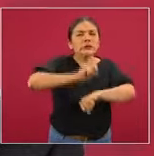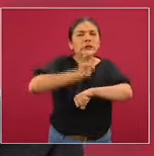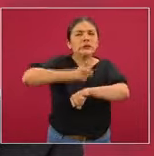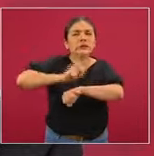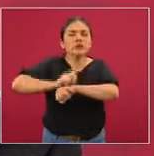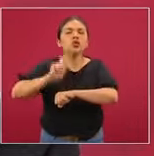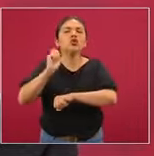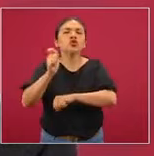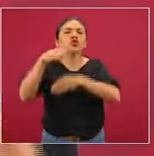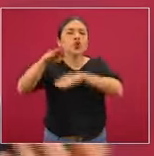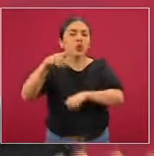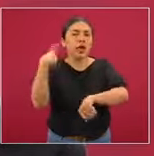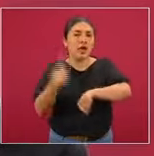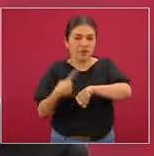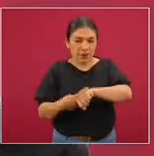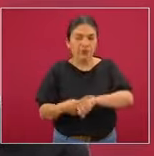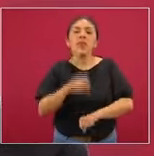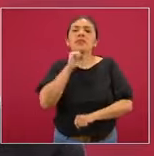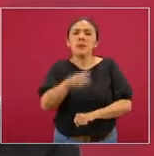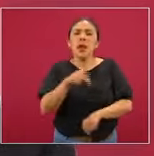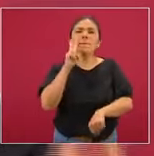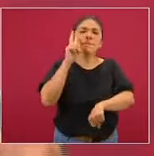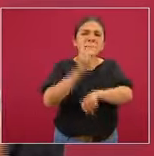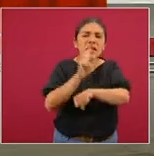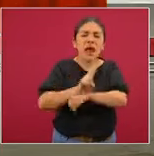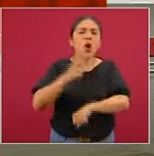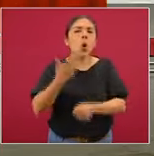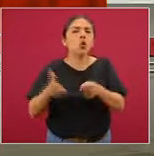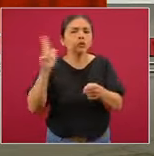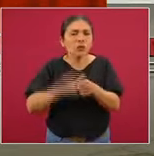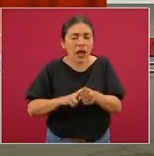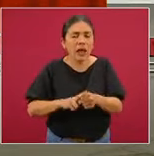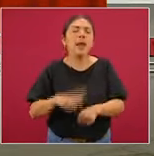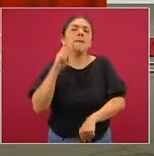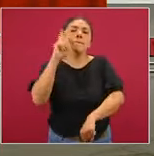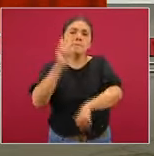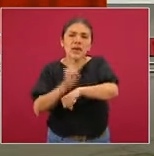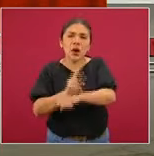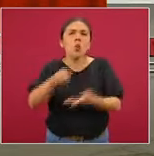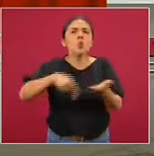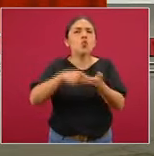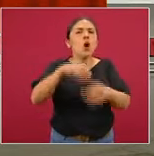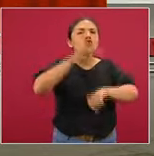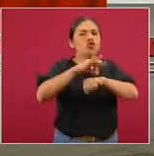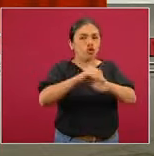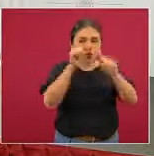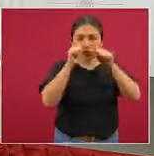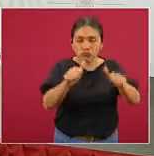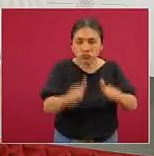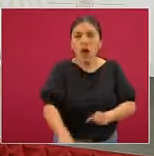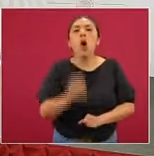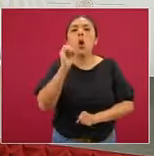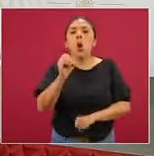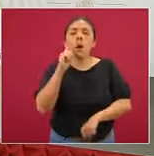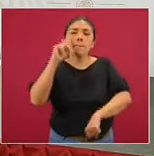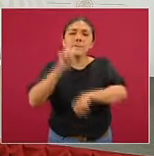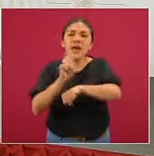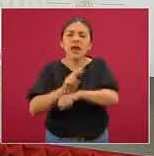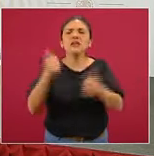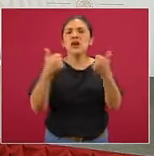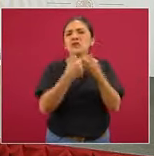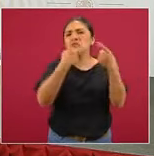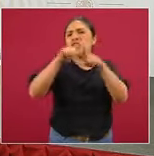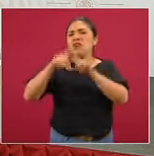sobre la enfermedad. Hemos hablado de la vigilancia en hospitales, la vigilancia en consultorios, la vigilancia a través de las